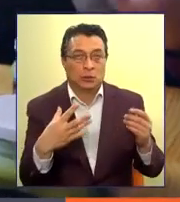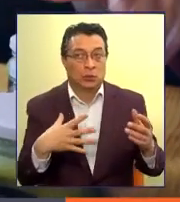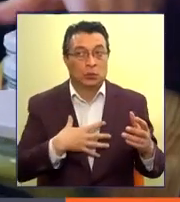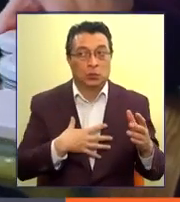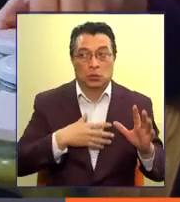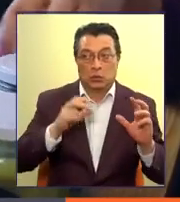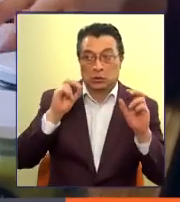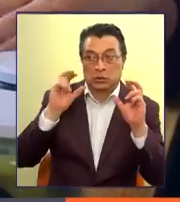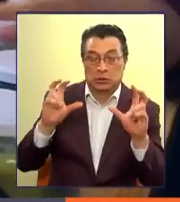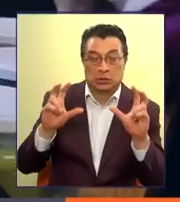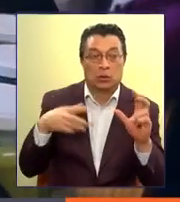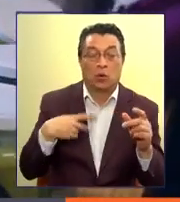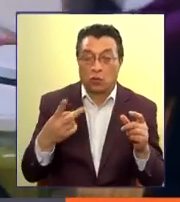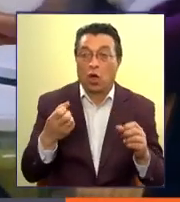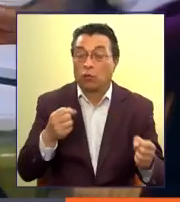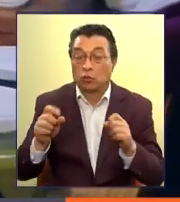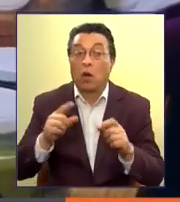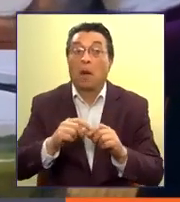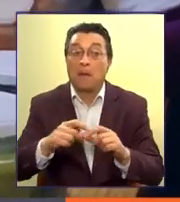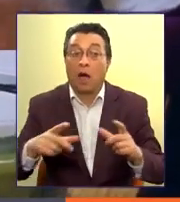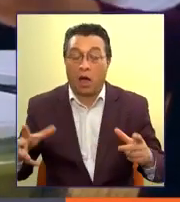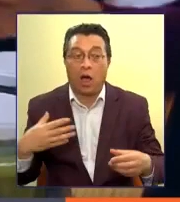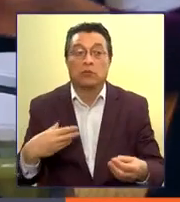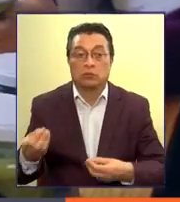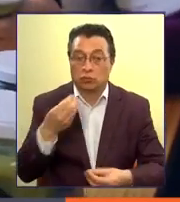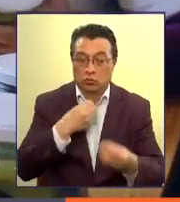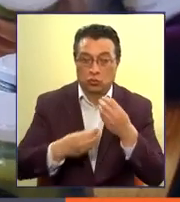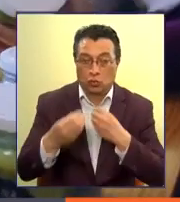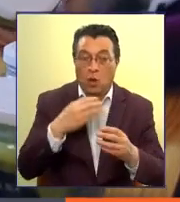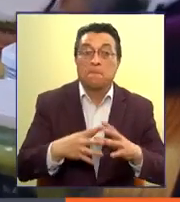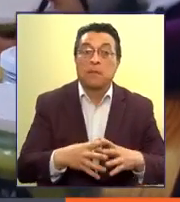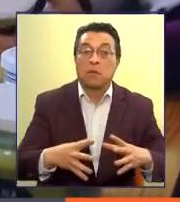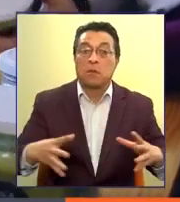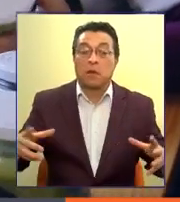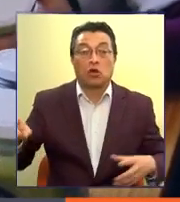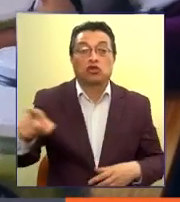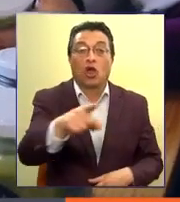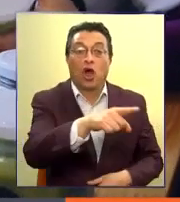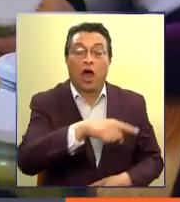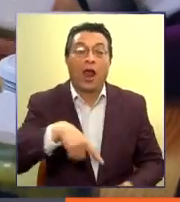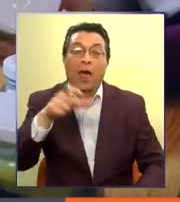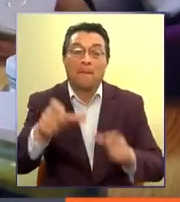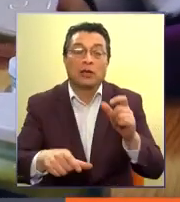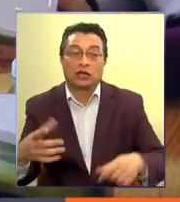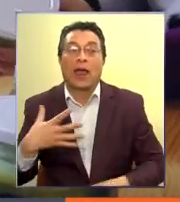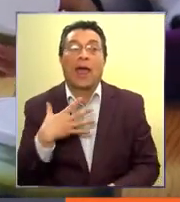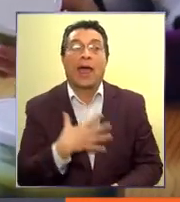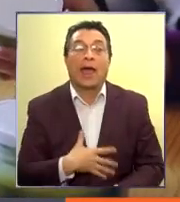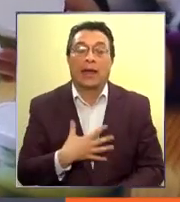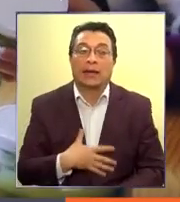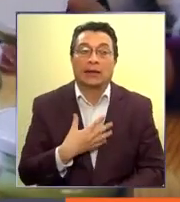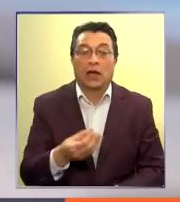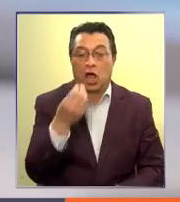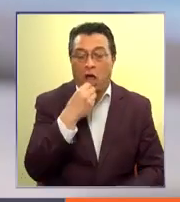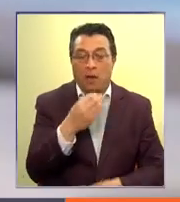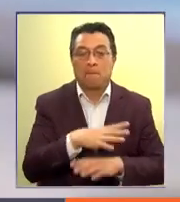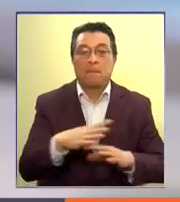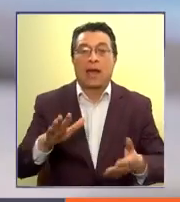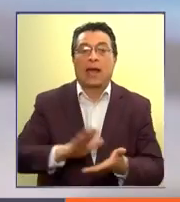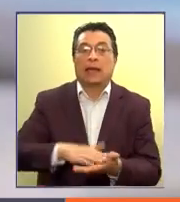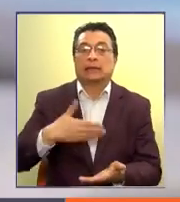visto cambios de comportamiento. Ha aumentado la cantidad de consumidores porque todas las personas quieren comer más